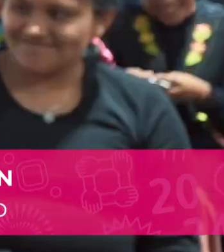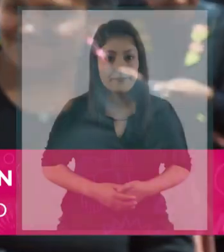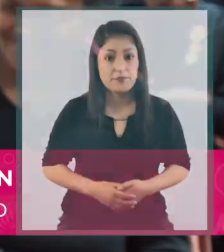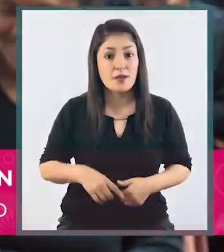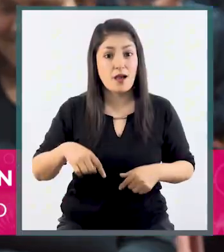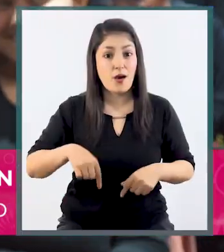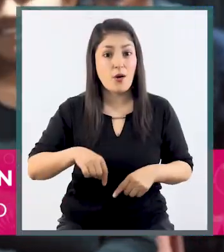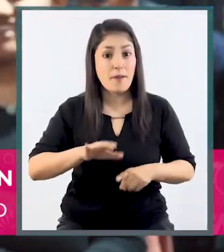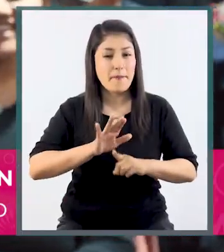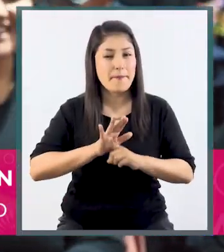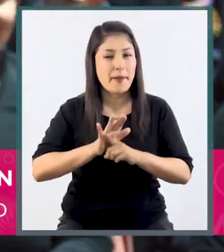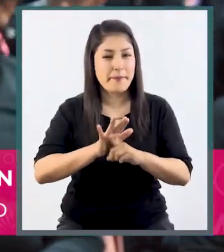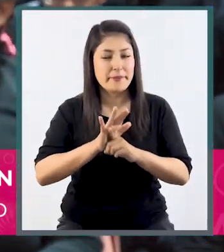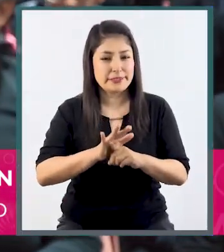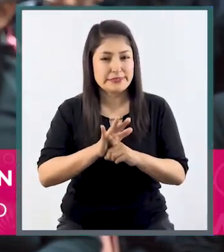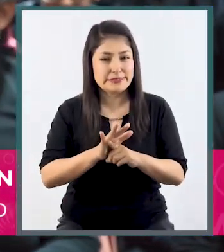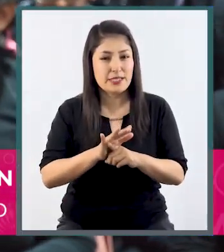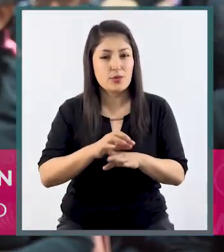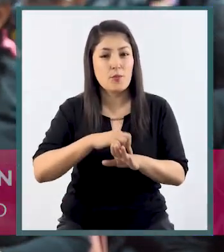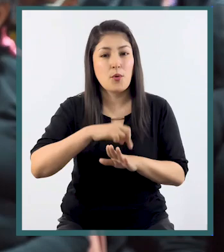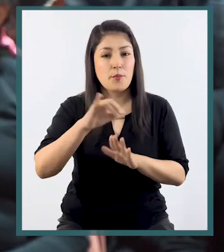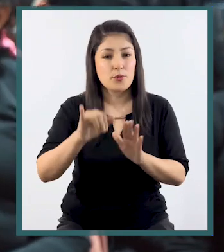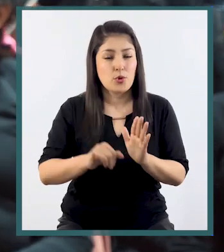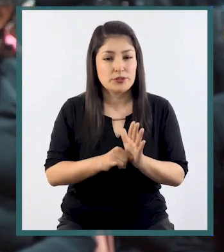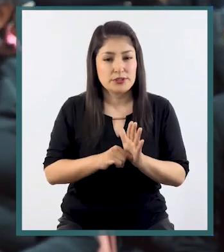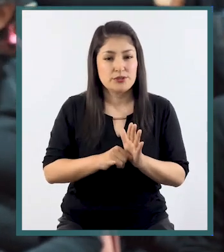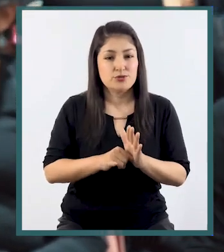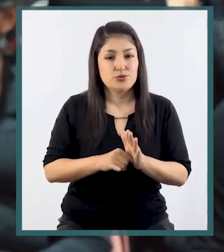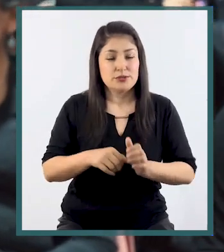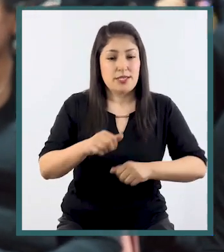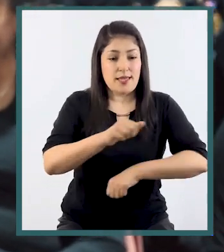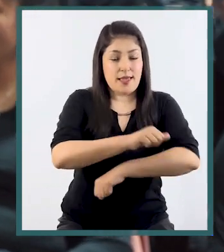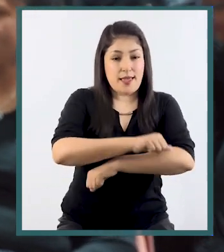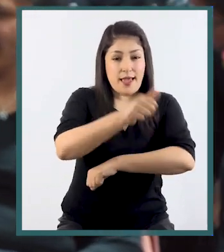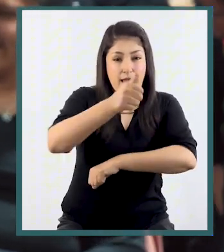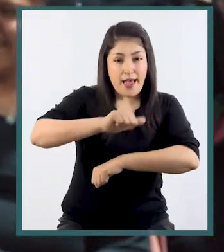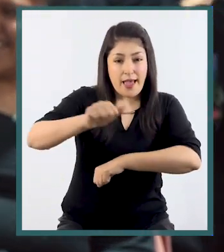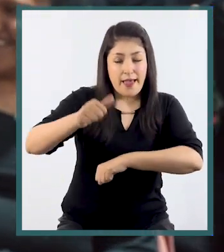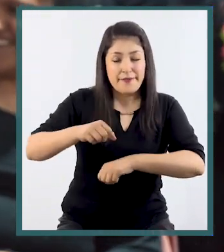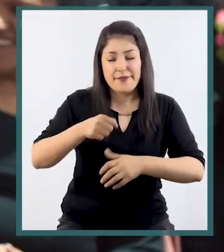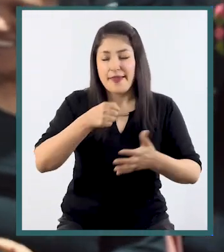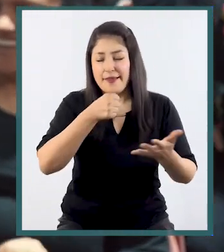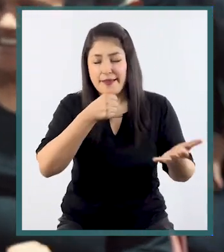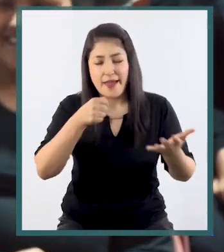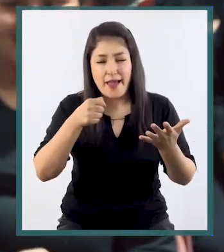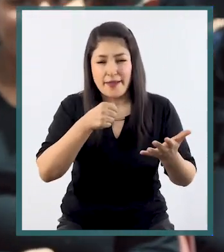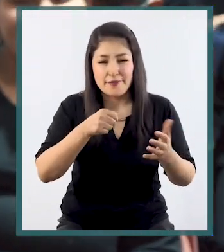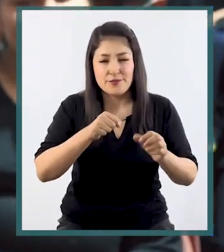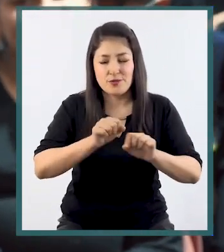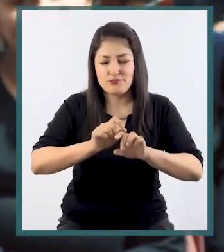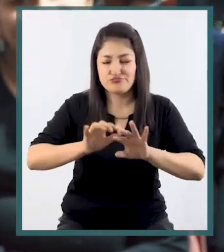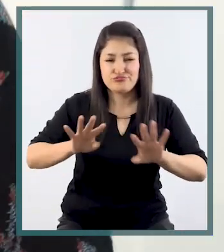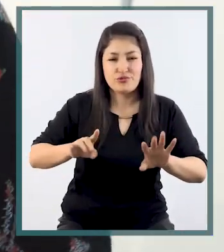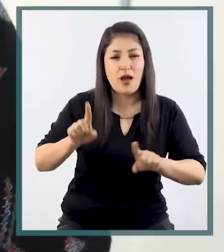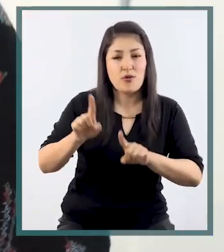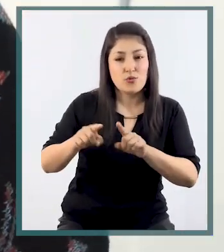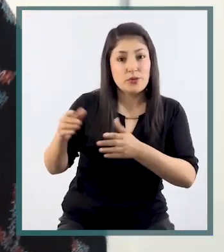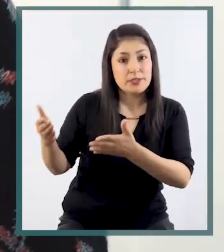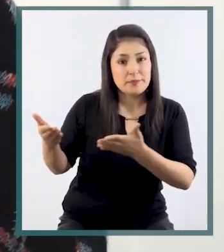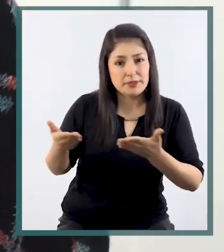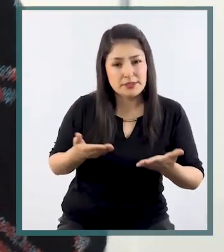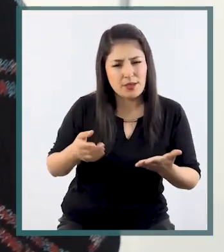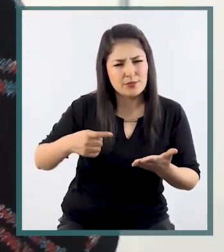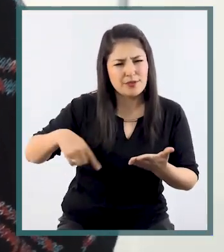Bueno, vamos a presentar nuestro proyecto Cantos del Ande, que es un concierto que tiene siempre